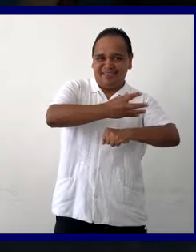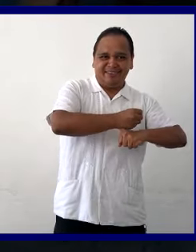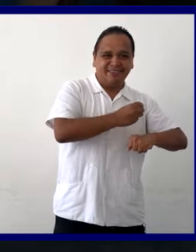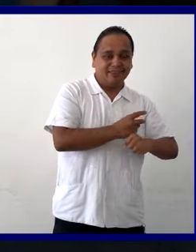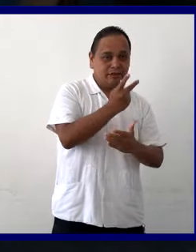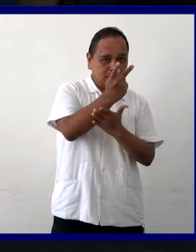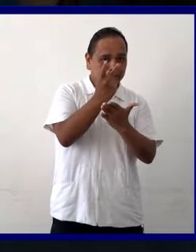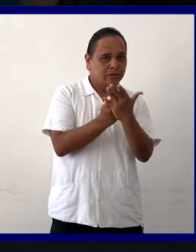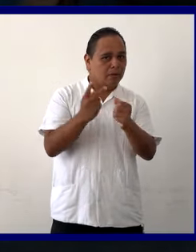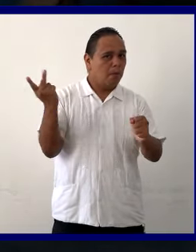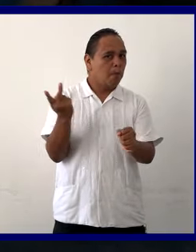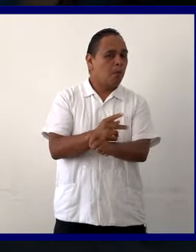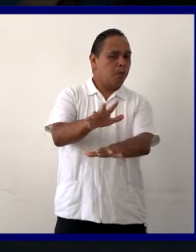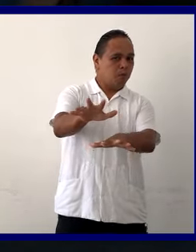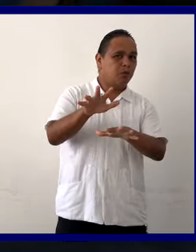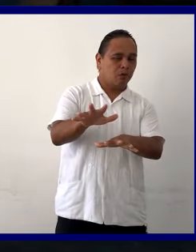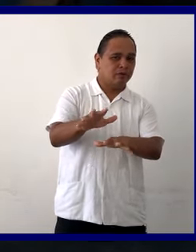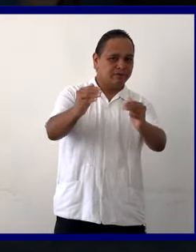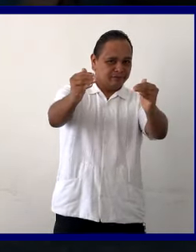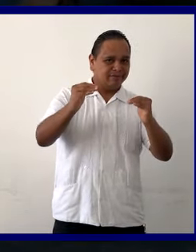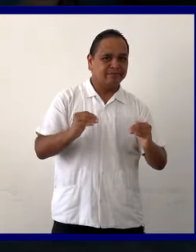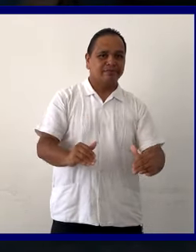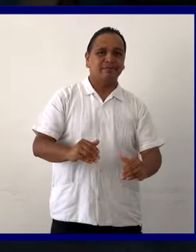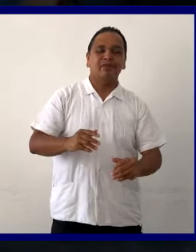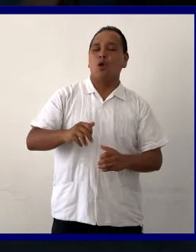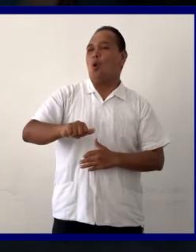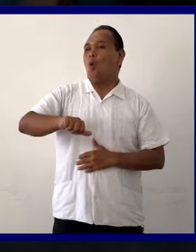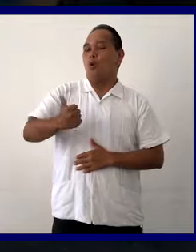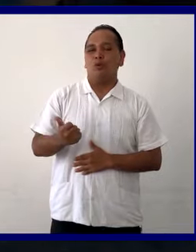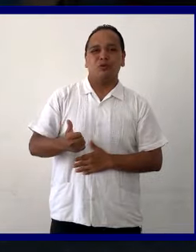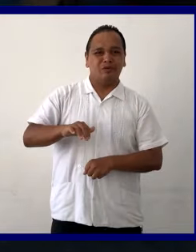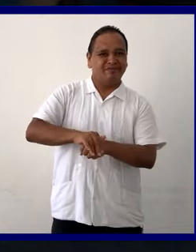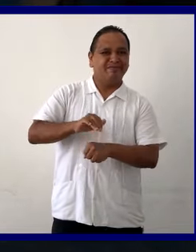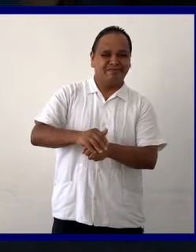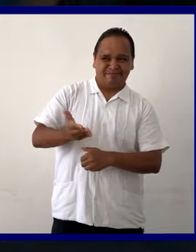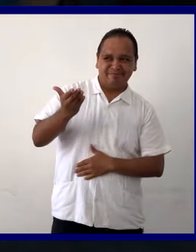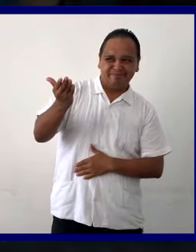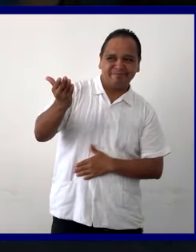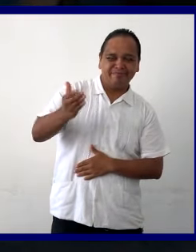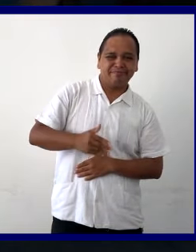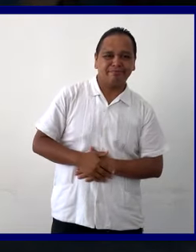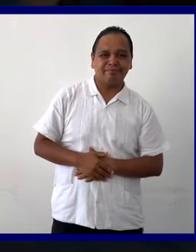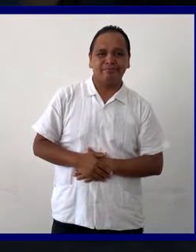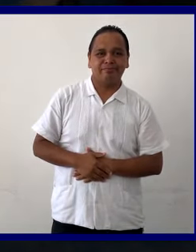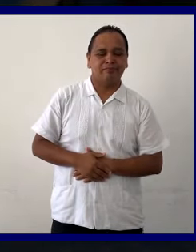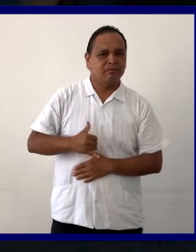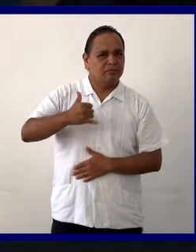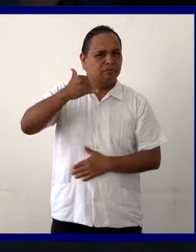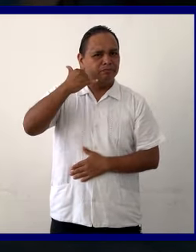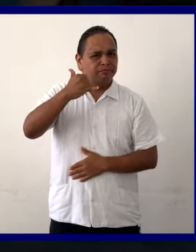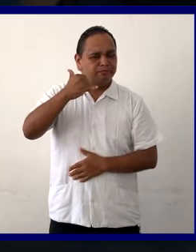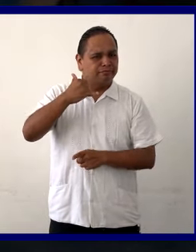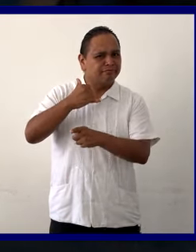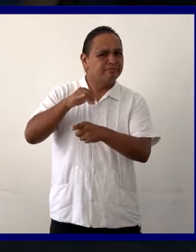Ya tenemos otro concursante para ganar la bicicleta último modelo. Bueno. Sí, bueno. ¿Con quién